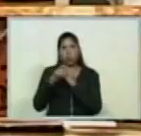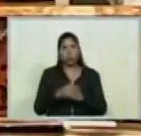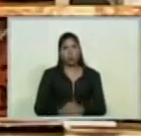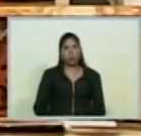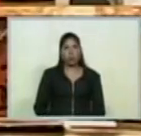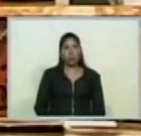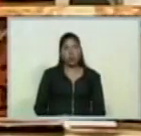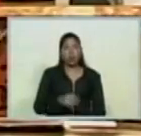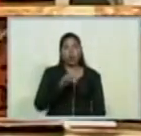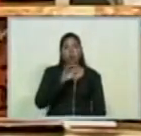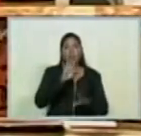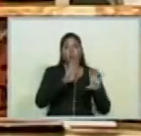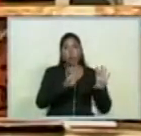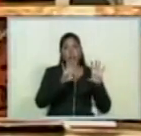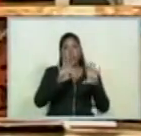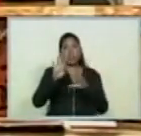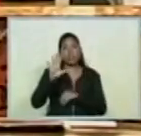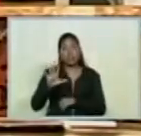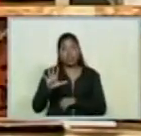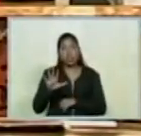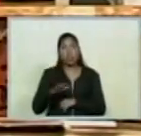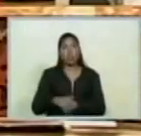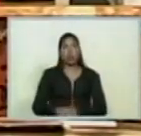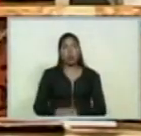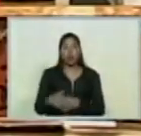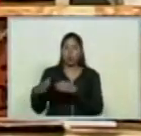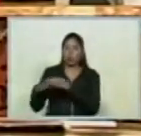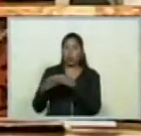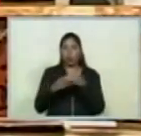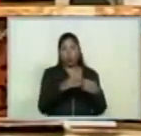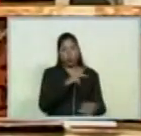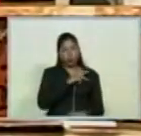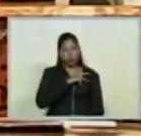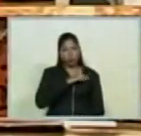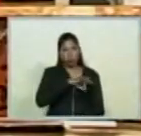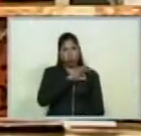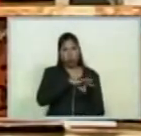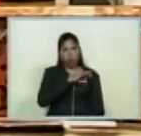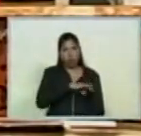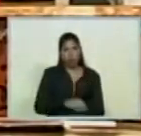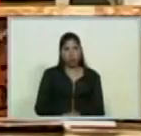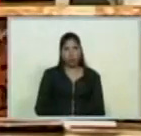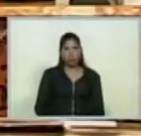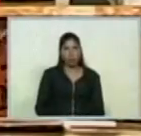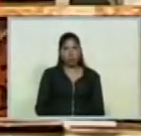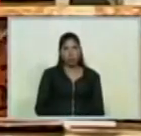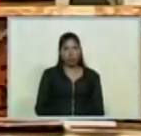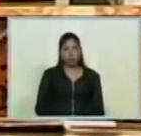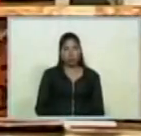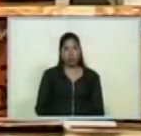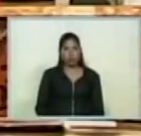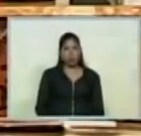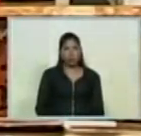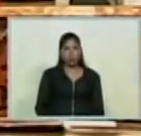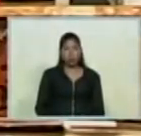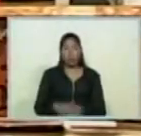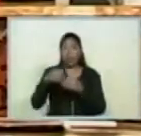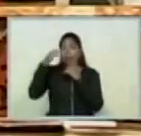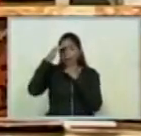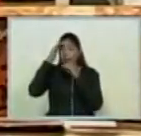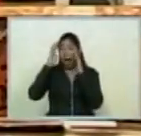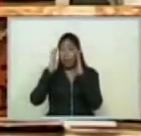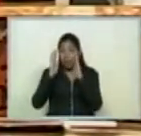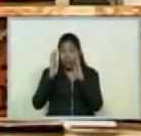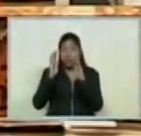995 bases de misiones socialistas. Son 995 bases de misiones que atienden a